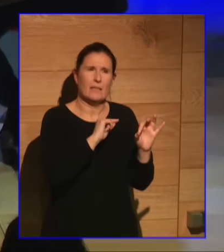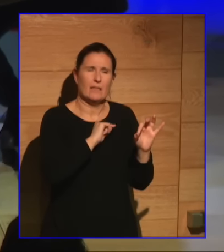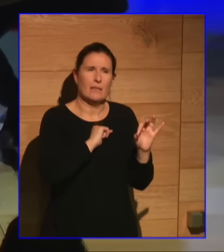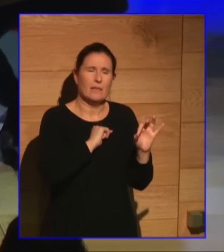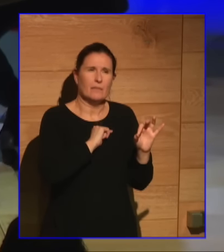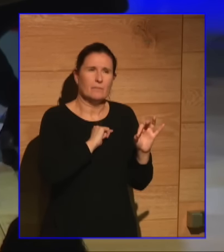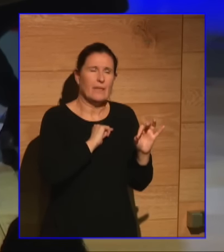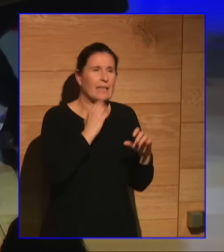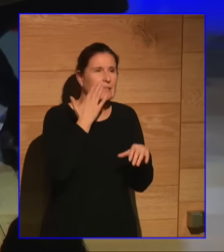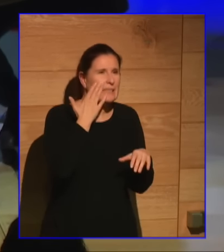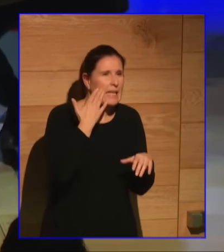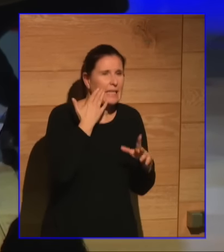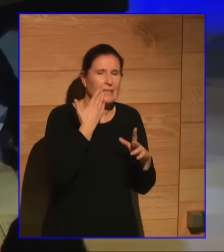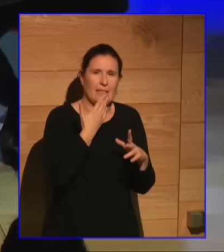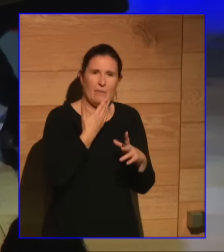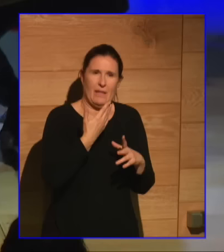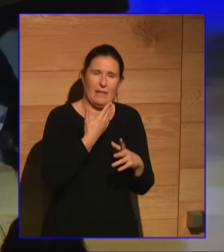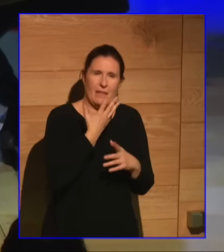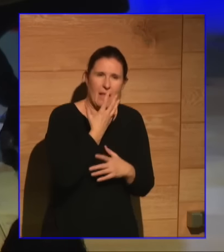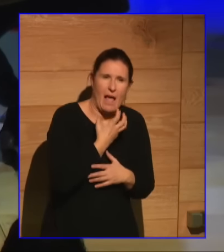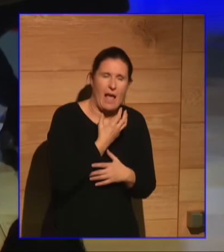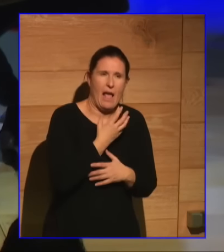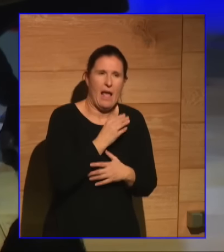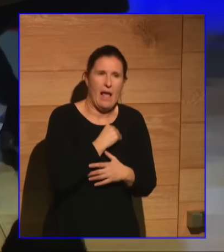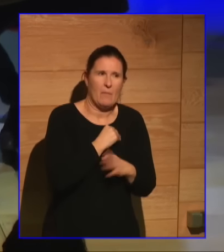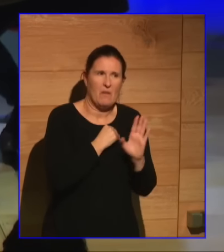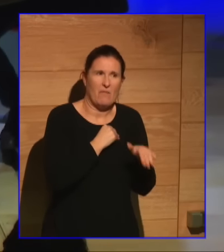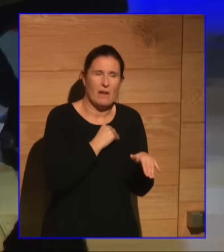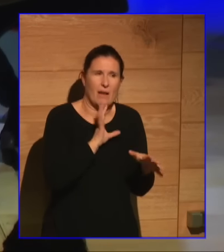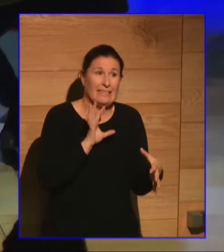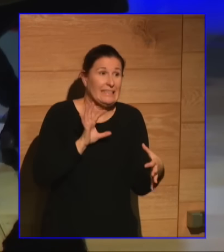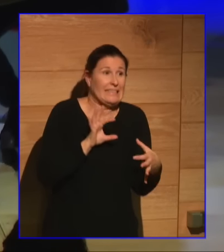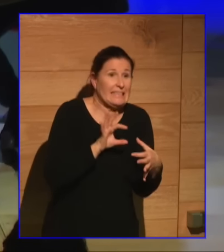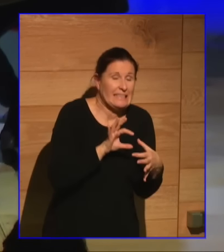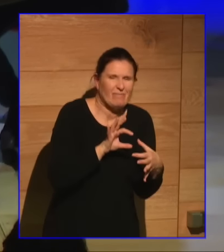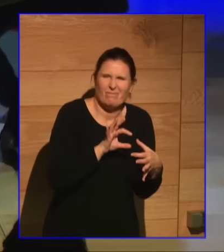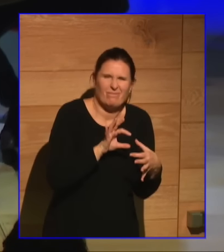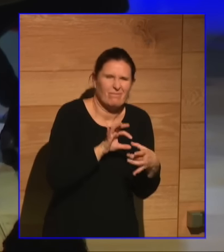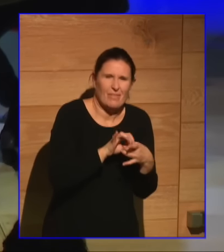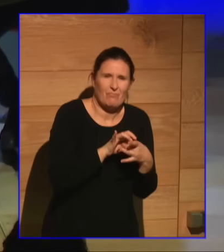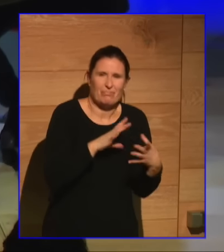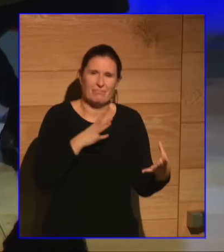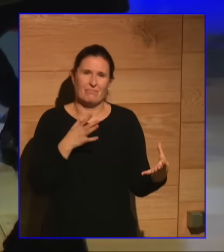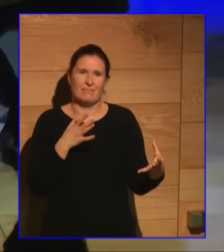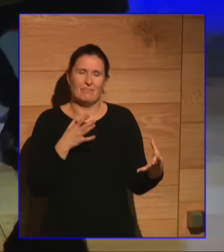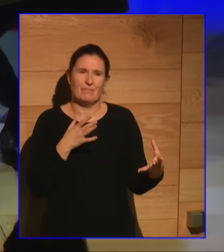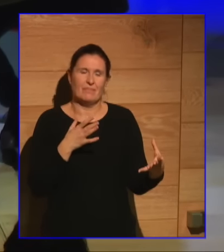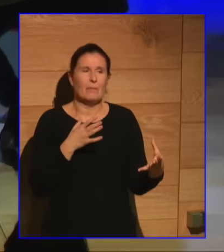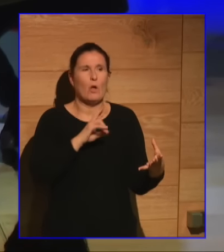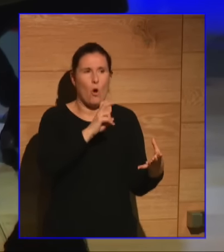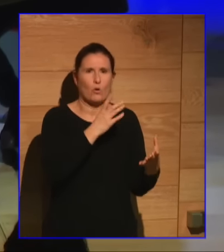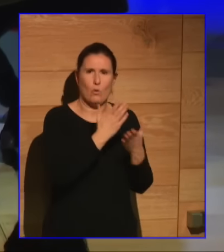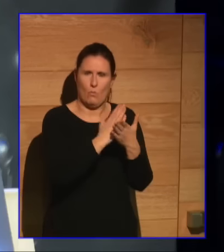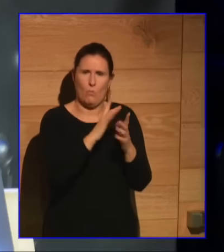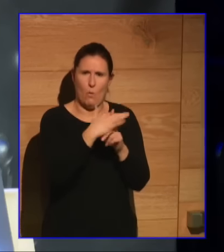de engarzar del todo, por las razones que sea. Del mismo modo que hay que ser justos, y hay momentos sensacionales. Luego